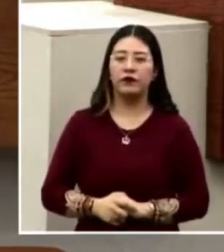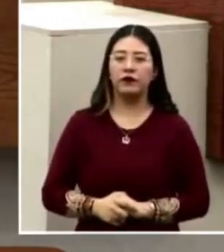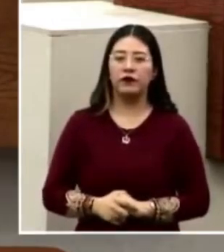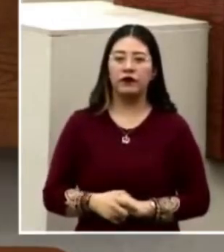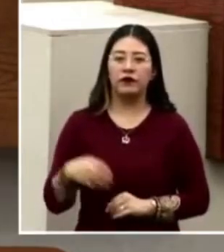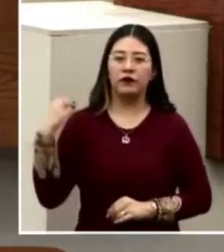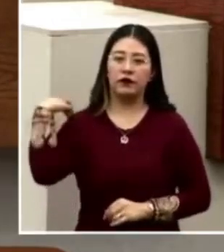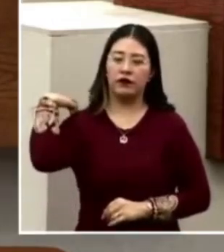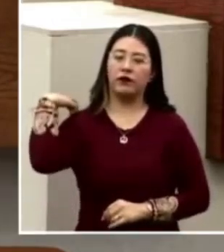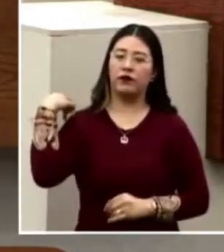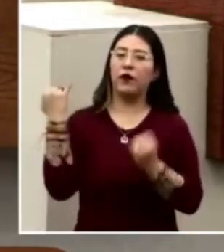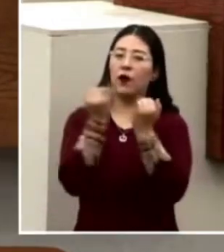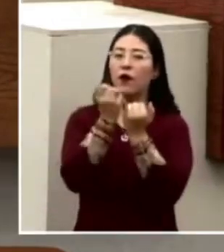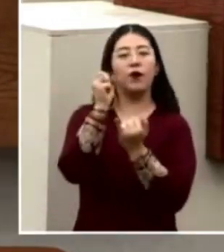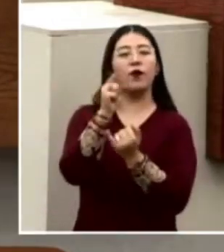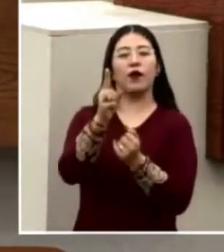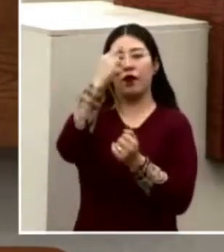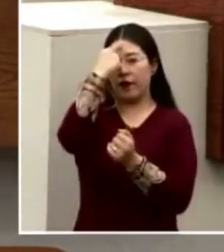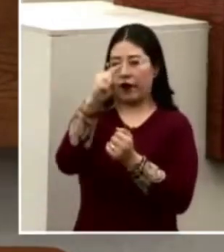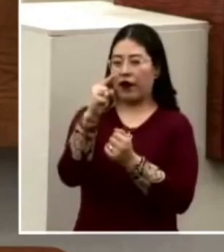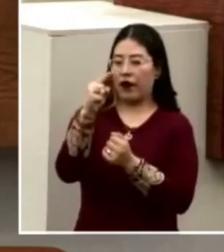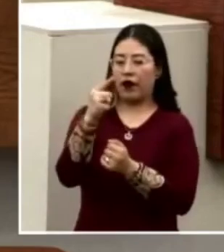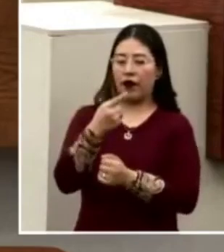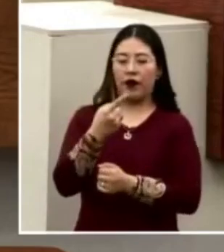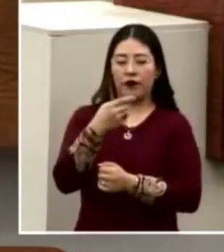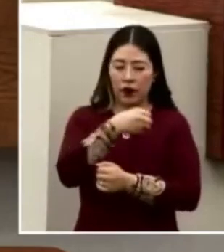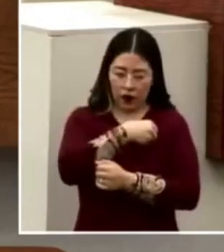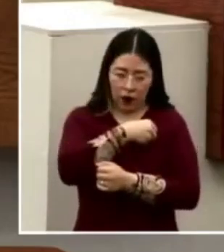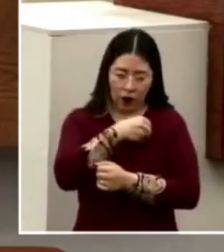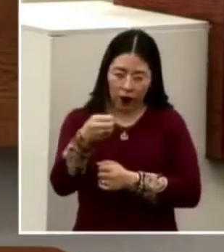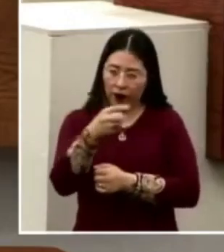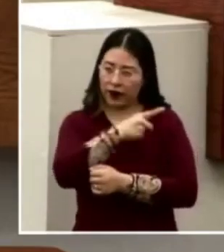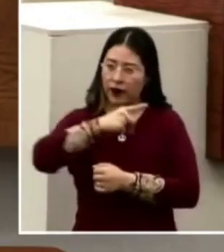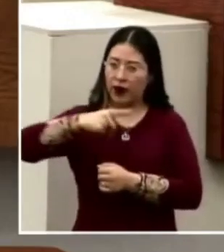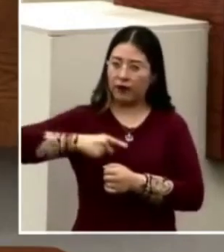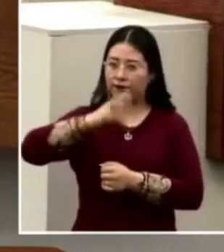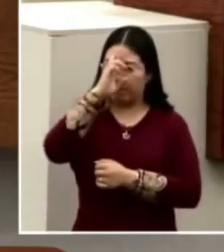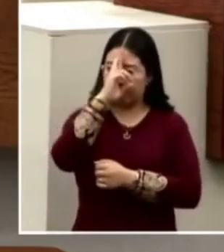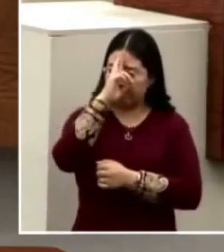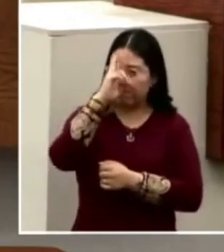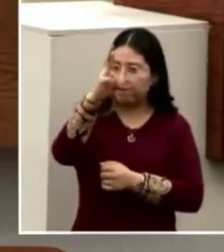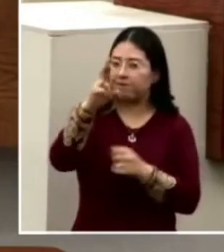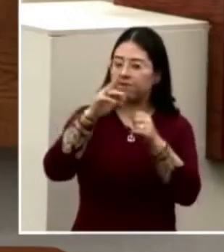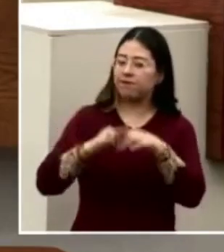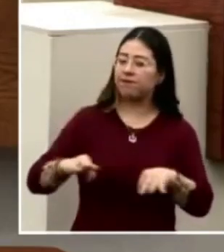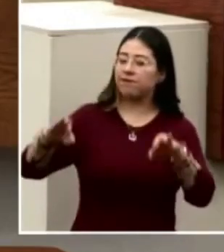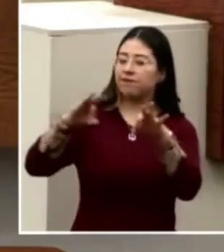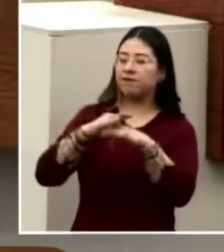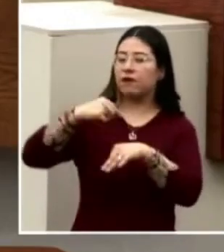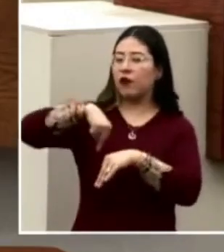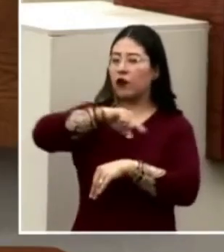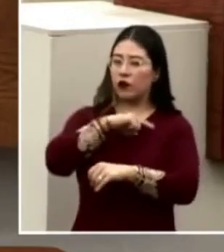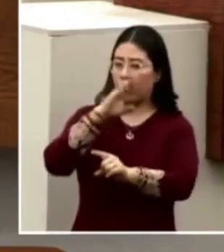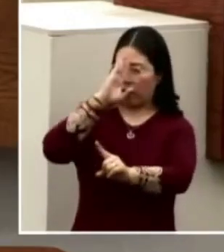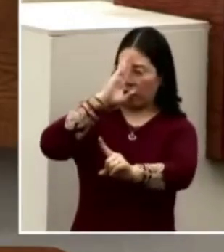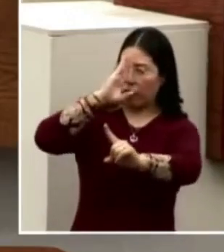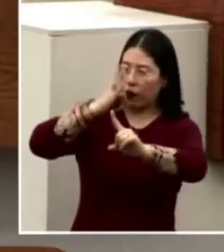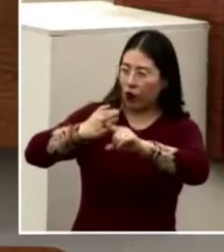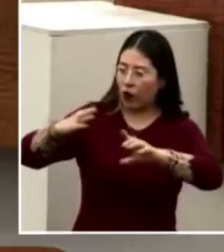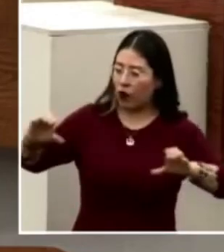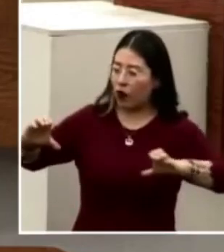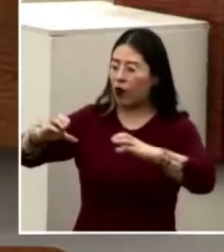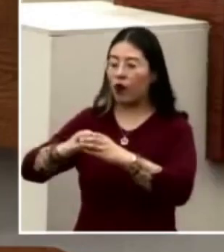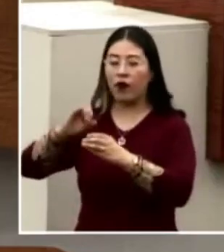Y también se obliga a que haya un respeto a nuestras tradiciones, a nuestras